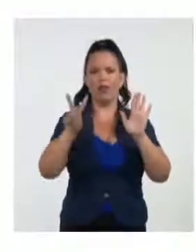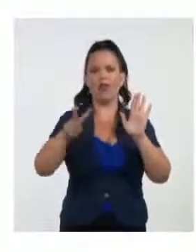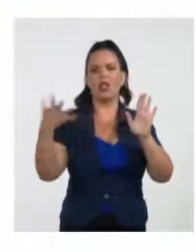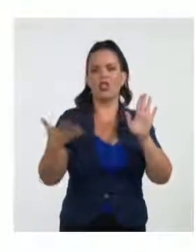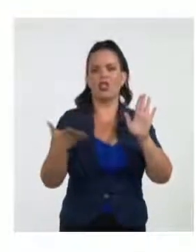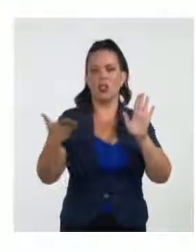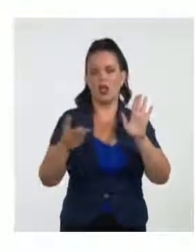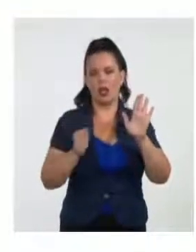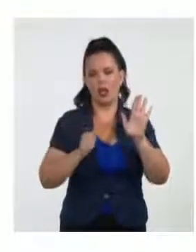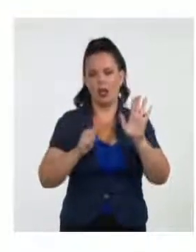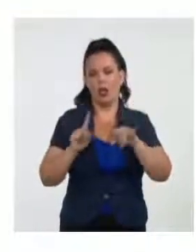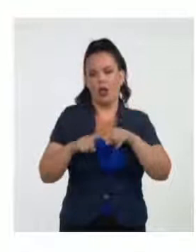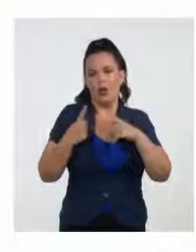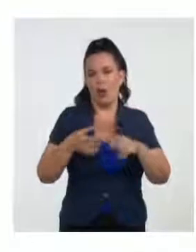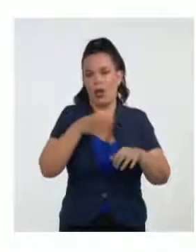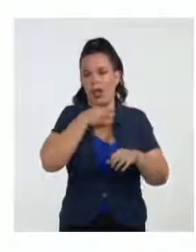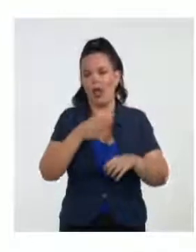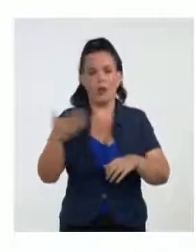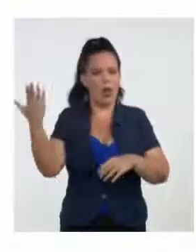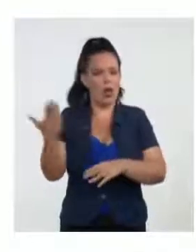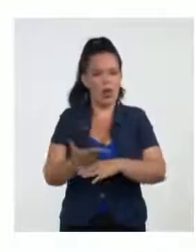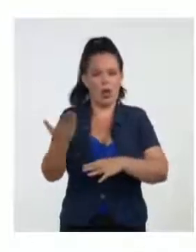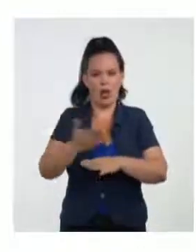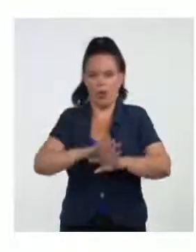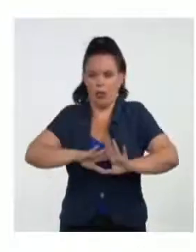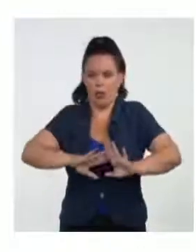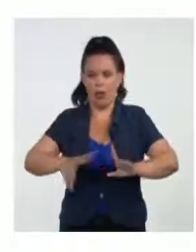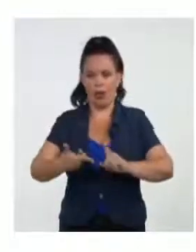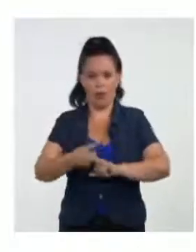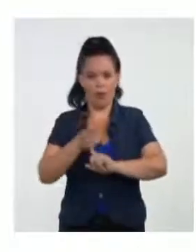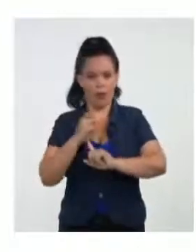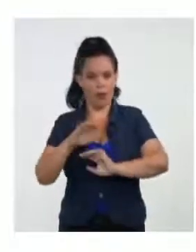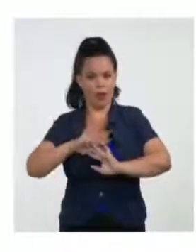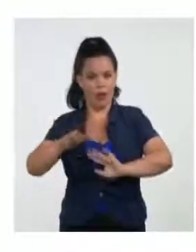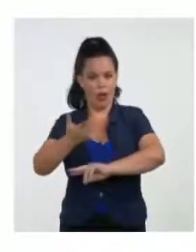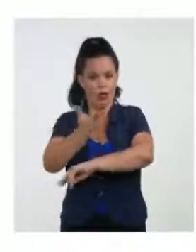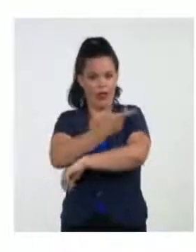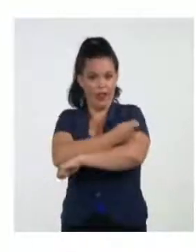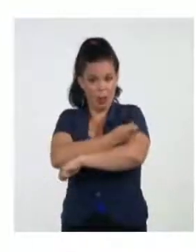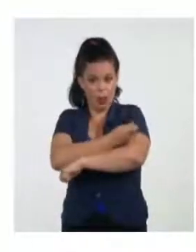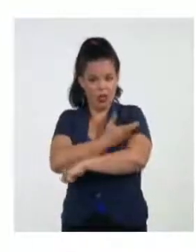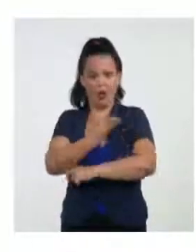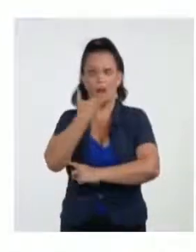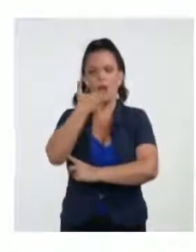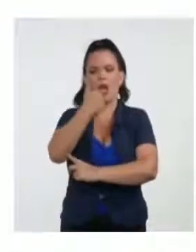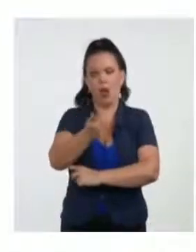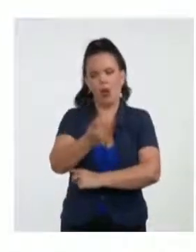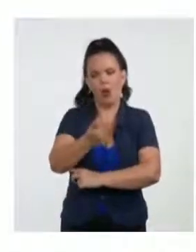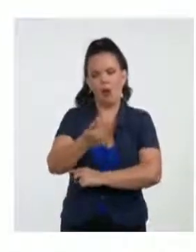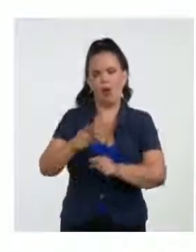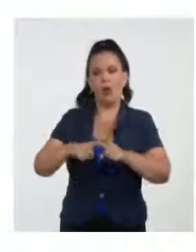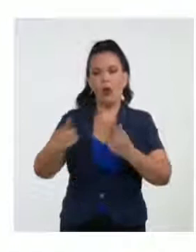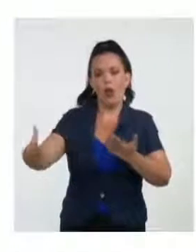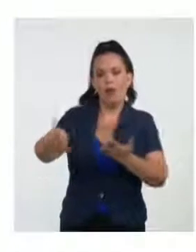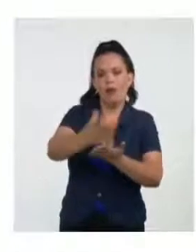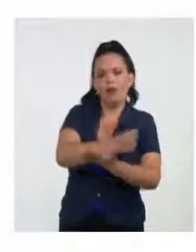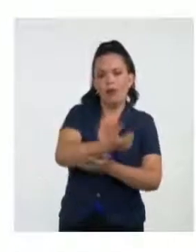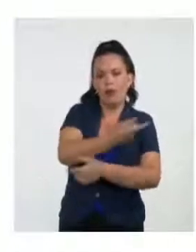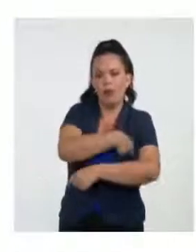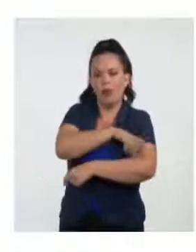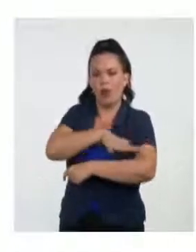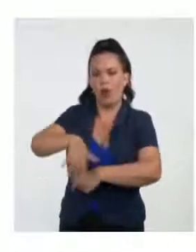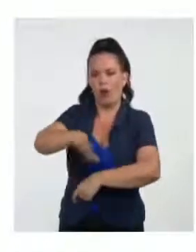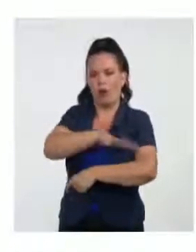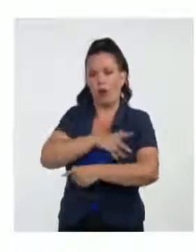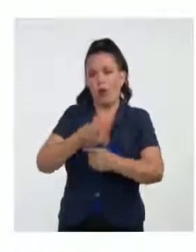pues entonces mejores resultados y más rápido lograremos la inmunización de la población. Lo que pasa es que una cosa es lo que queremos y otra cosa es